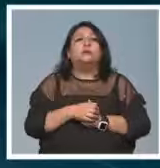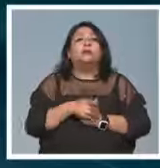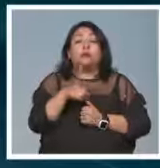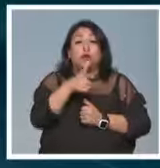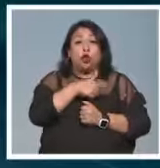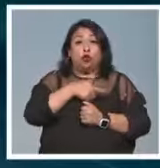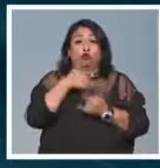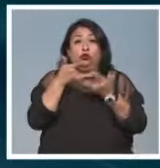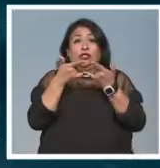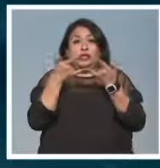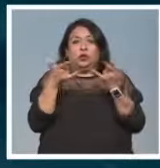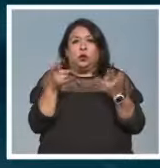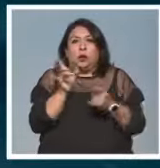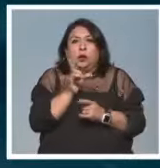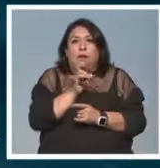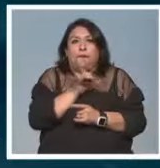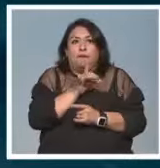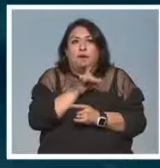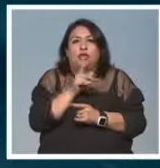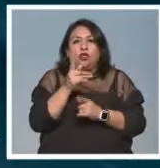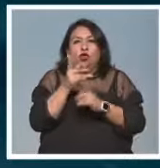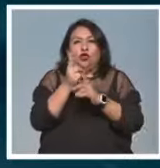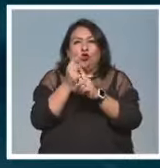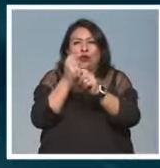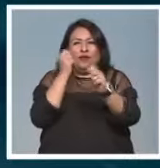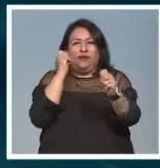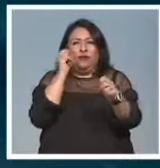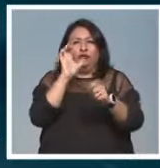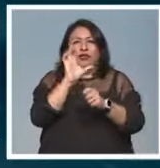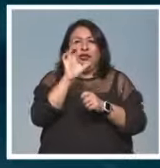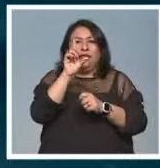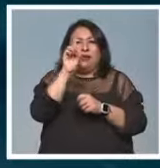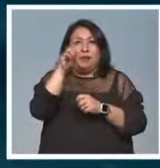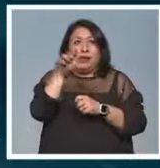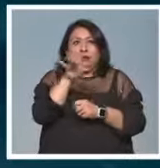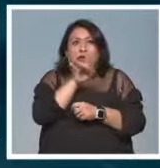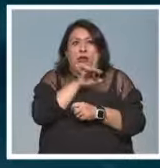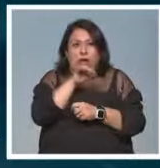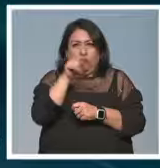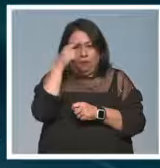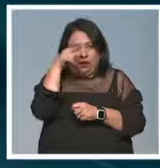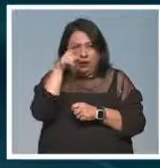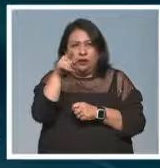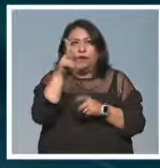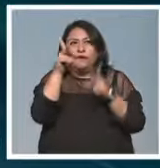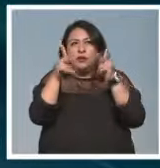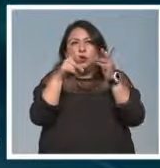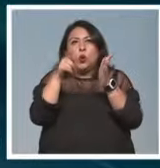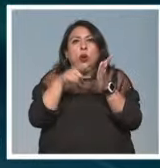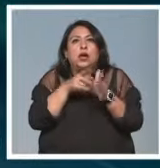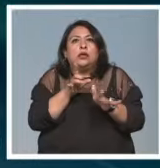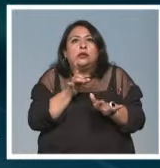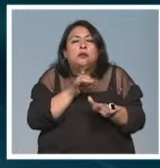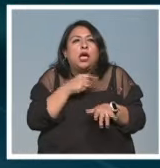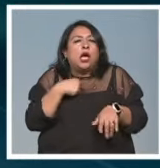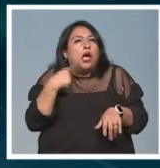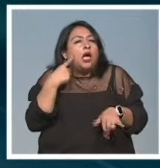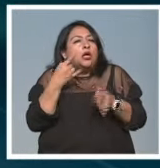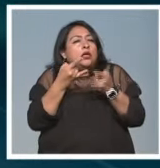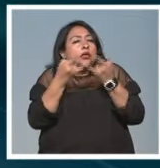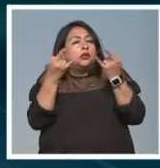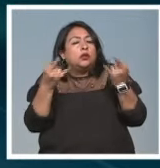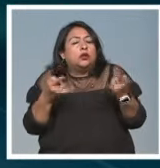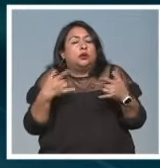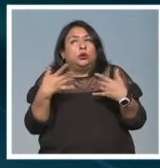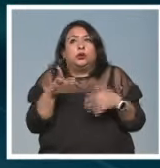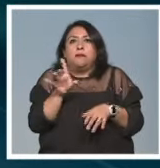te gustan las historias escalofriantes, el Turibús del Terror CDMX es para ti. Visita los lugares más tenebrosos y escucha las historias